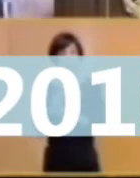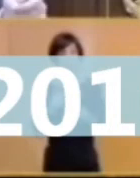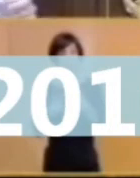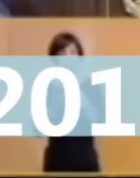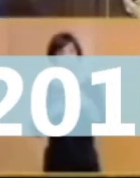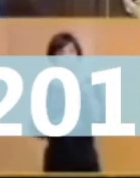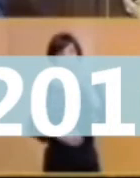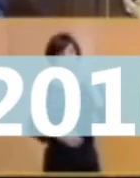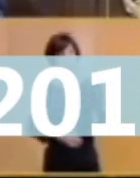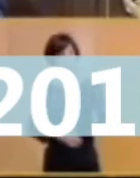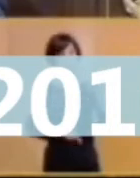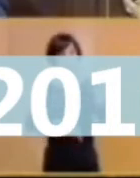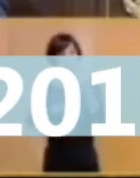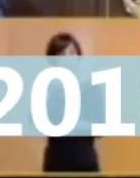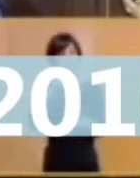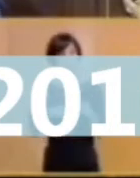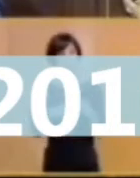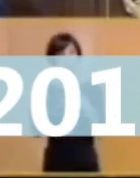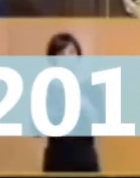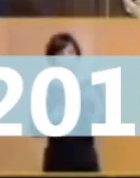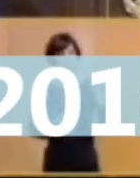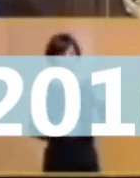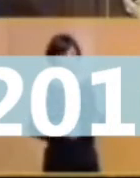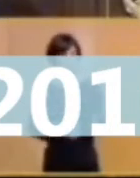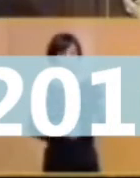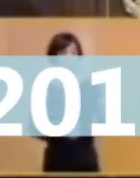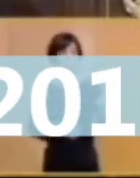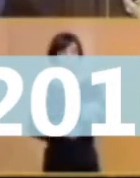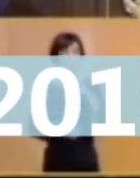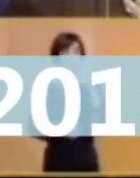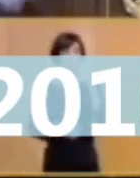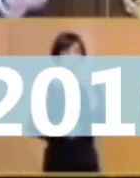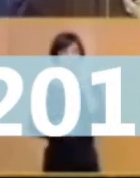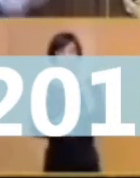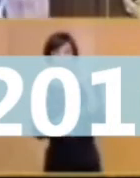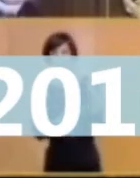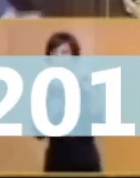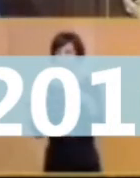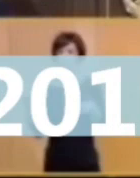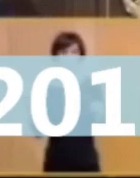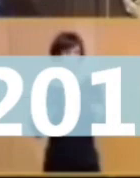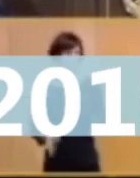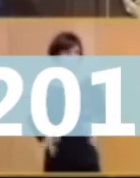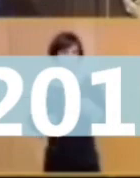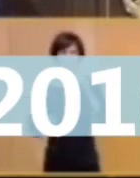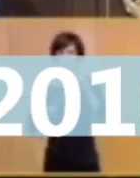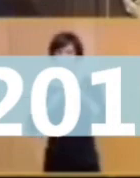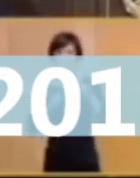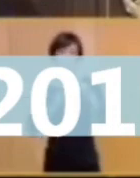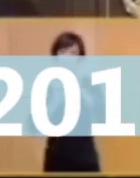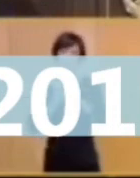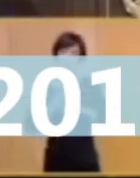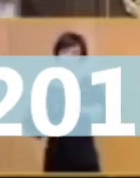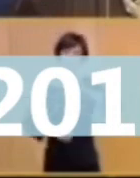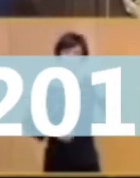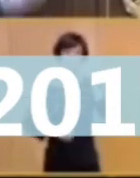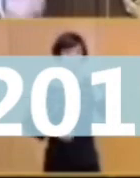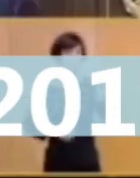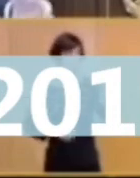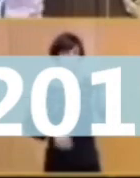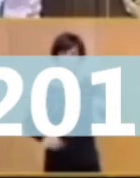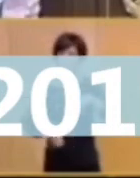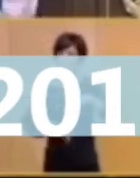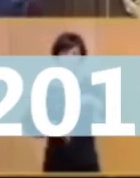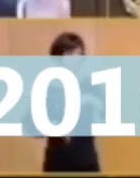los presupuestos los ha hecho usted nunca le han faltado apoyos de unos o de otros para aprobar sus medidas y usted no ha aceptado lo